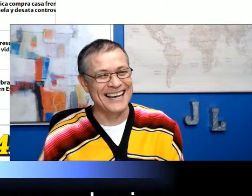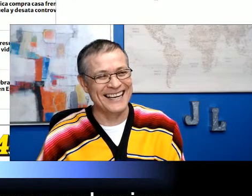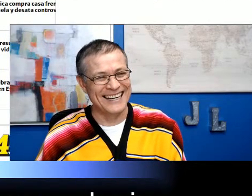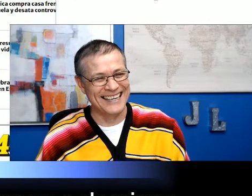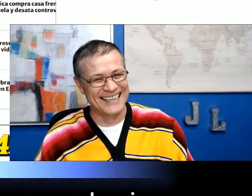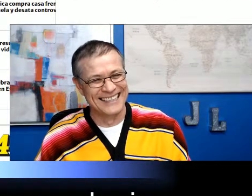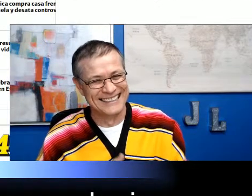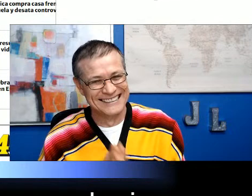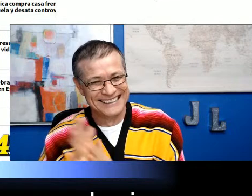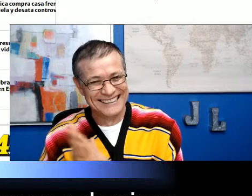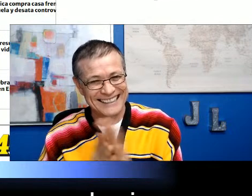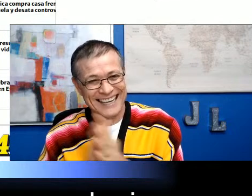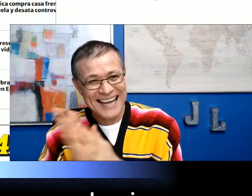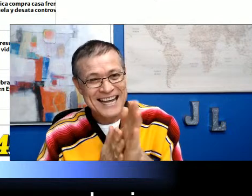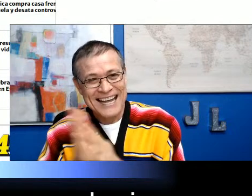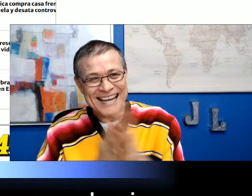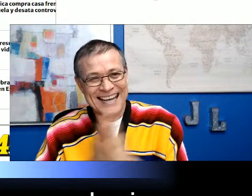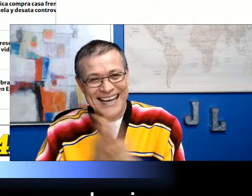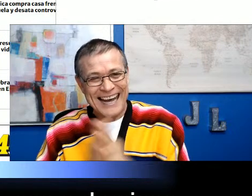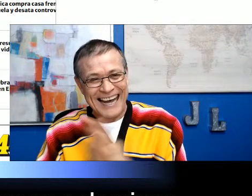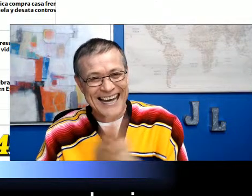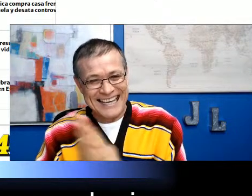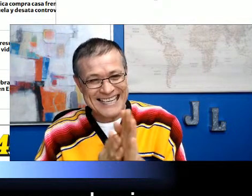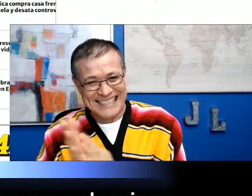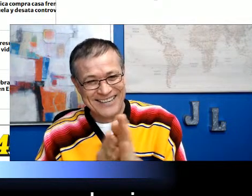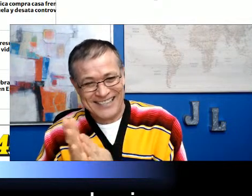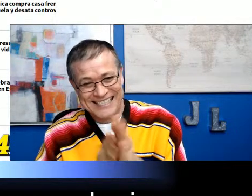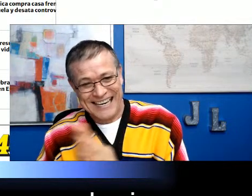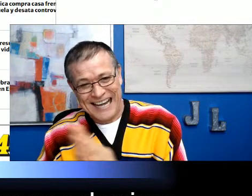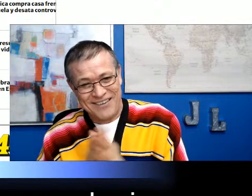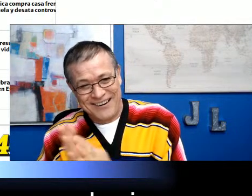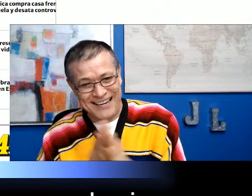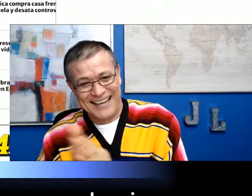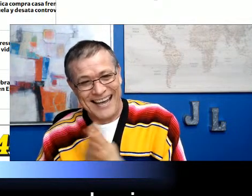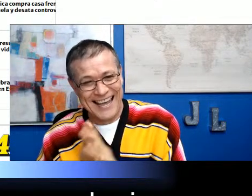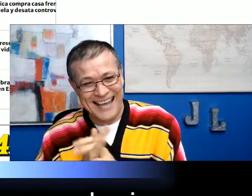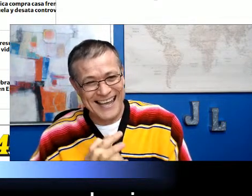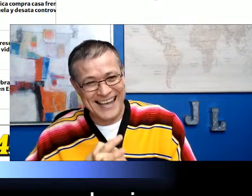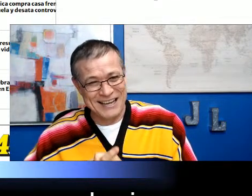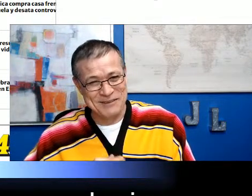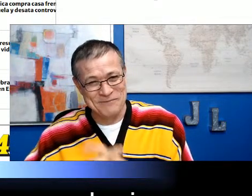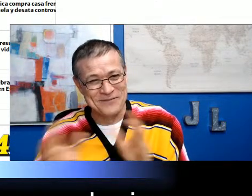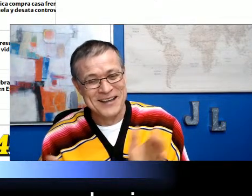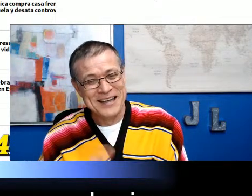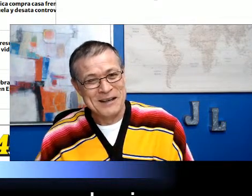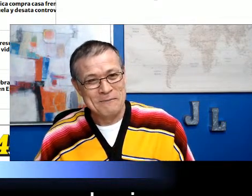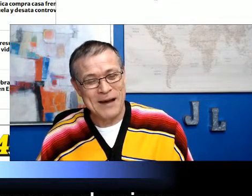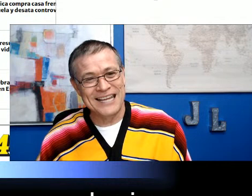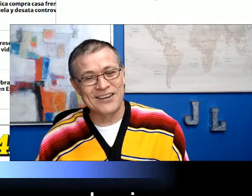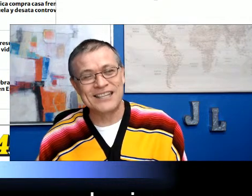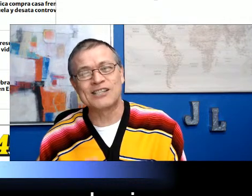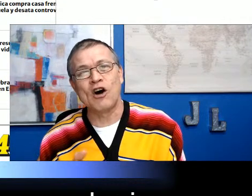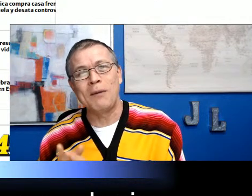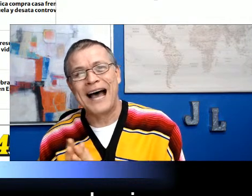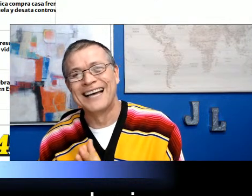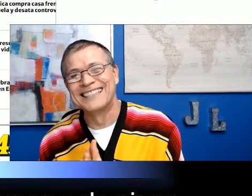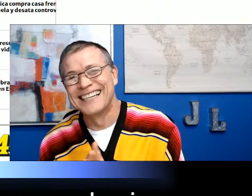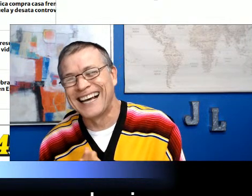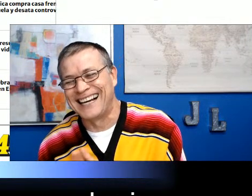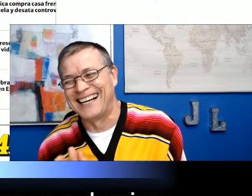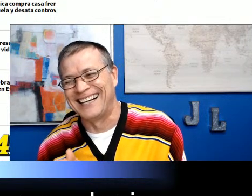Ay, esta miserable. Palillo de